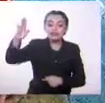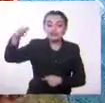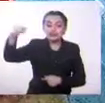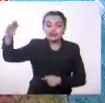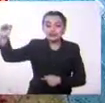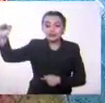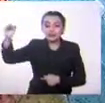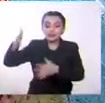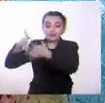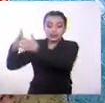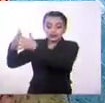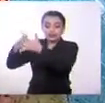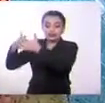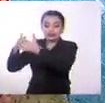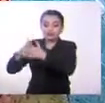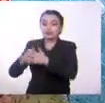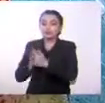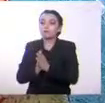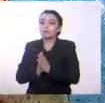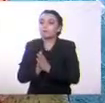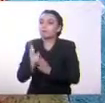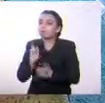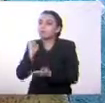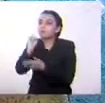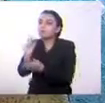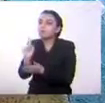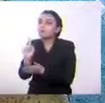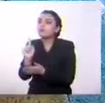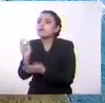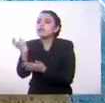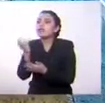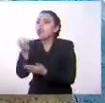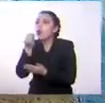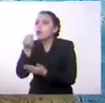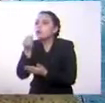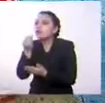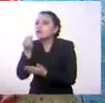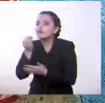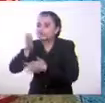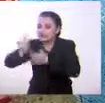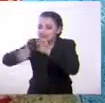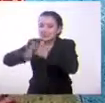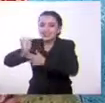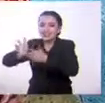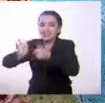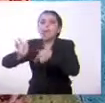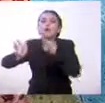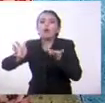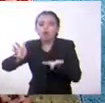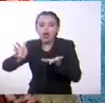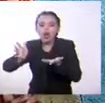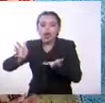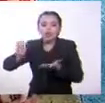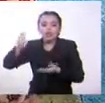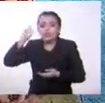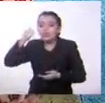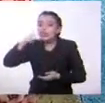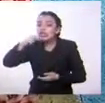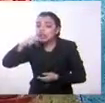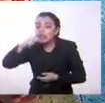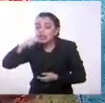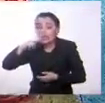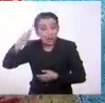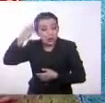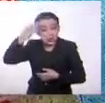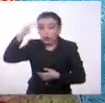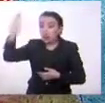hacerlo hasta gestual, ¿verdad? O con señas porque no comprendía el idioma. Pero poco a poco lo fue entendiendo y